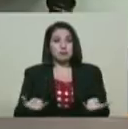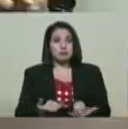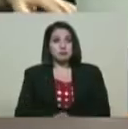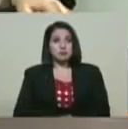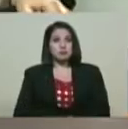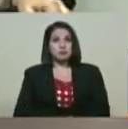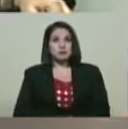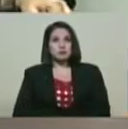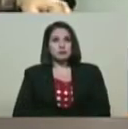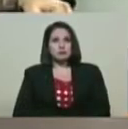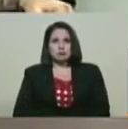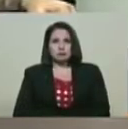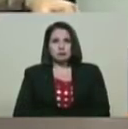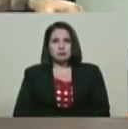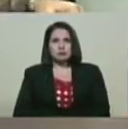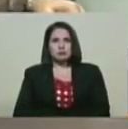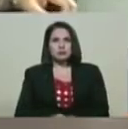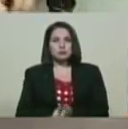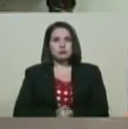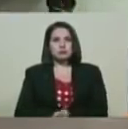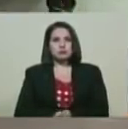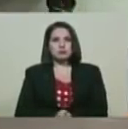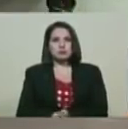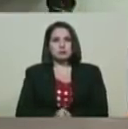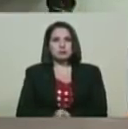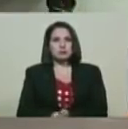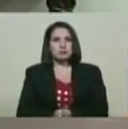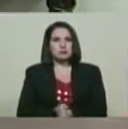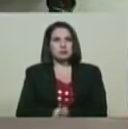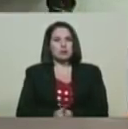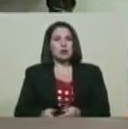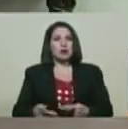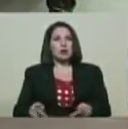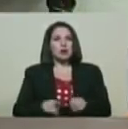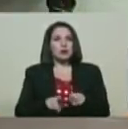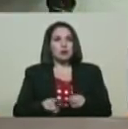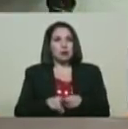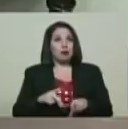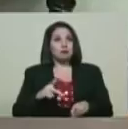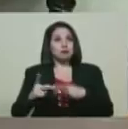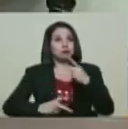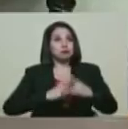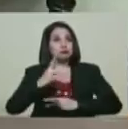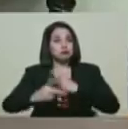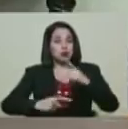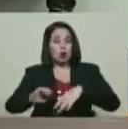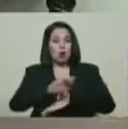Igualmente, estoy procediendo, gobernadores, gobernadoras del país,